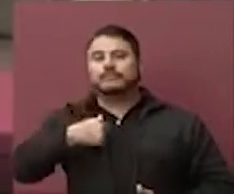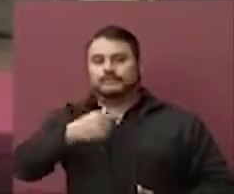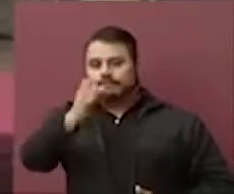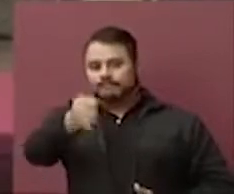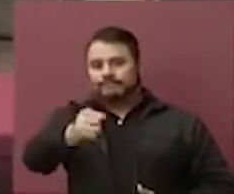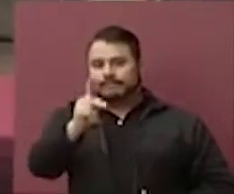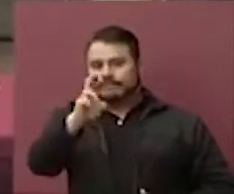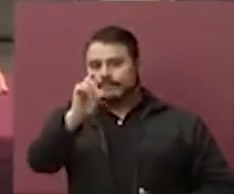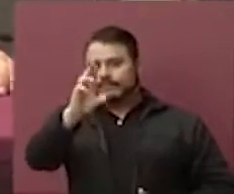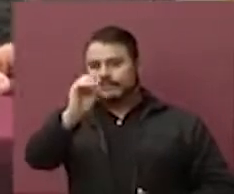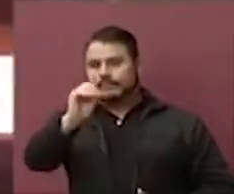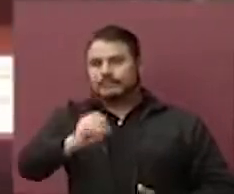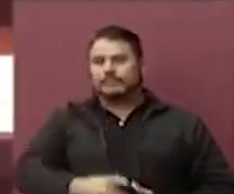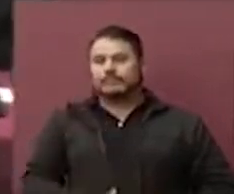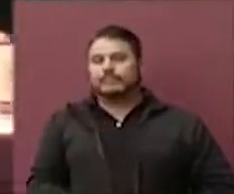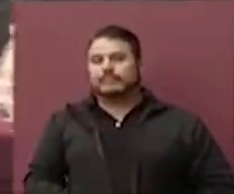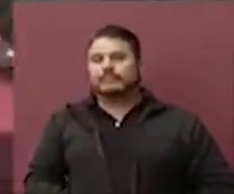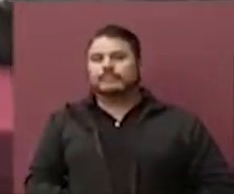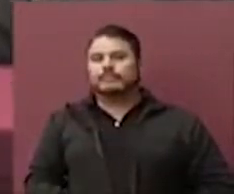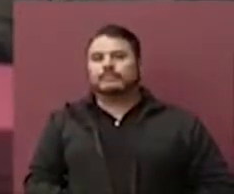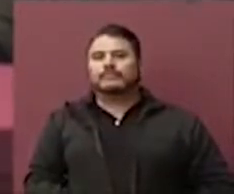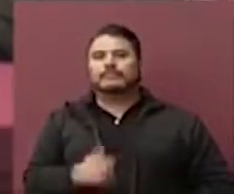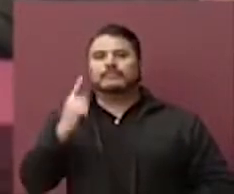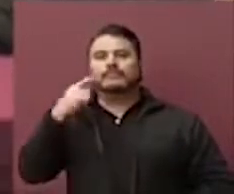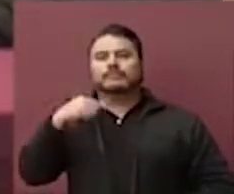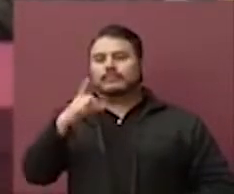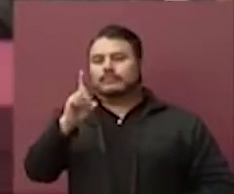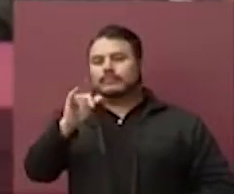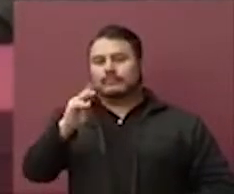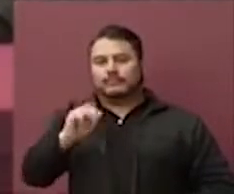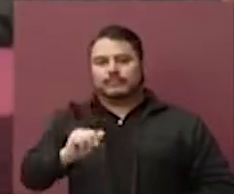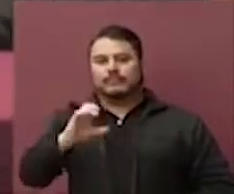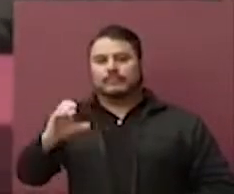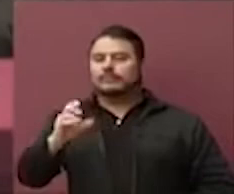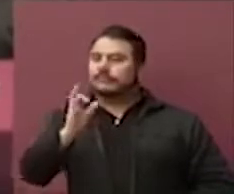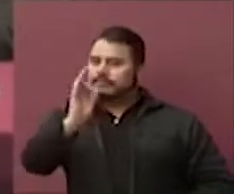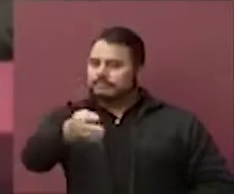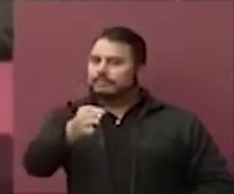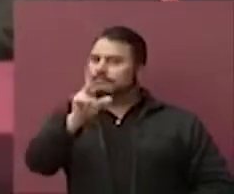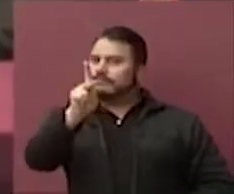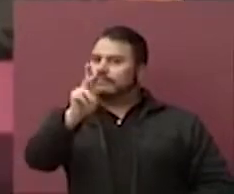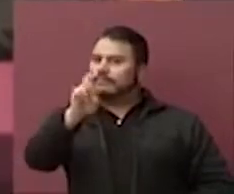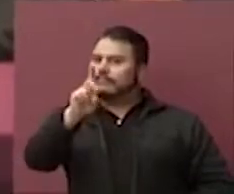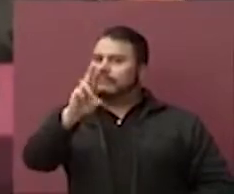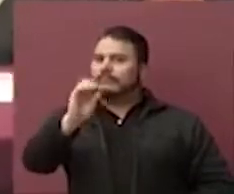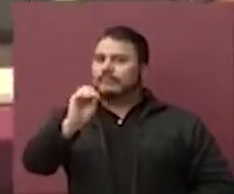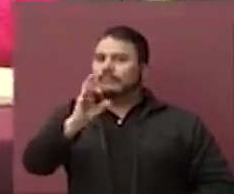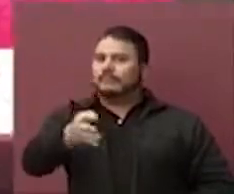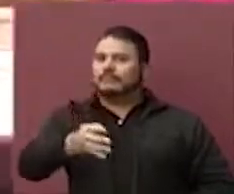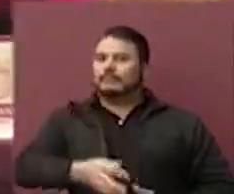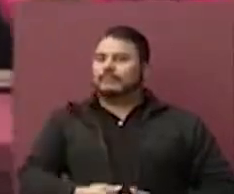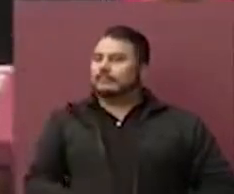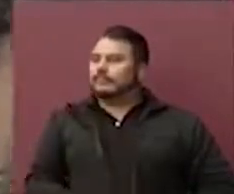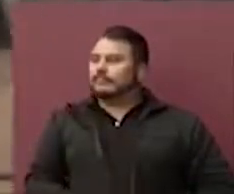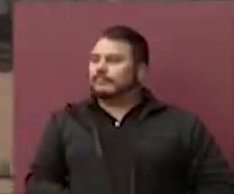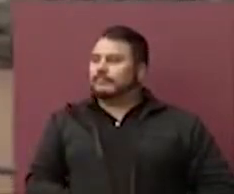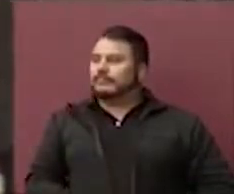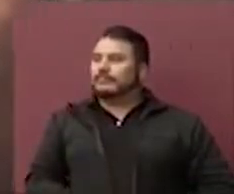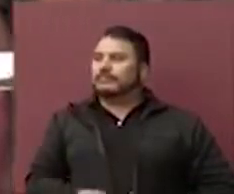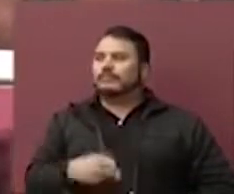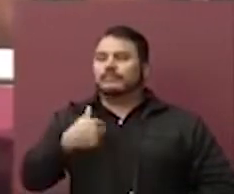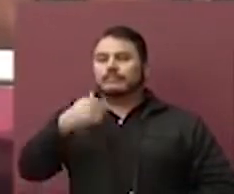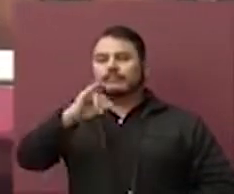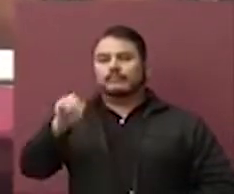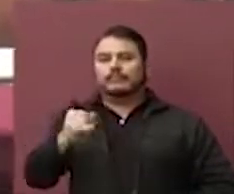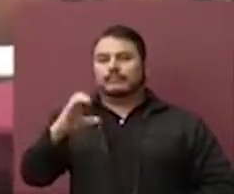Cruz Camarena. Diana Cecilia Rosa, a favor de Pedro Cruz Camarena. José